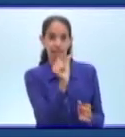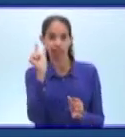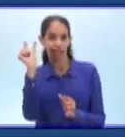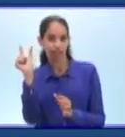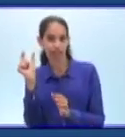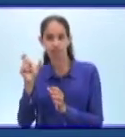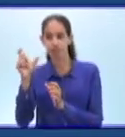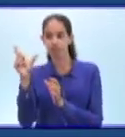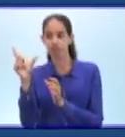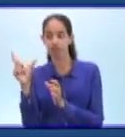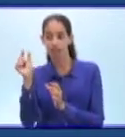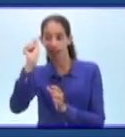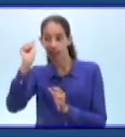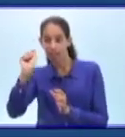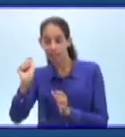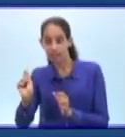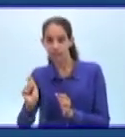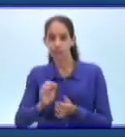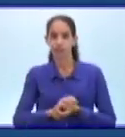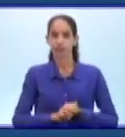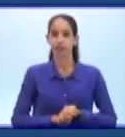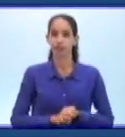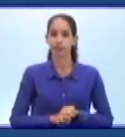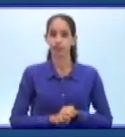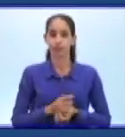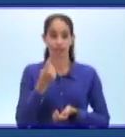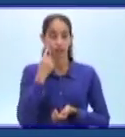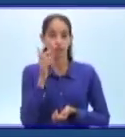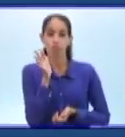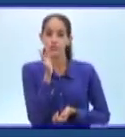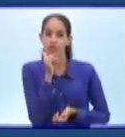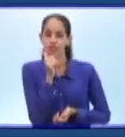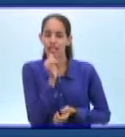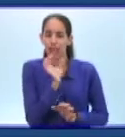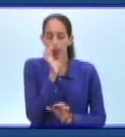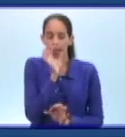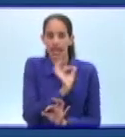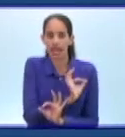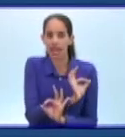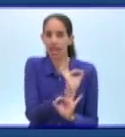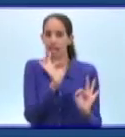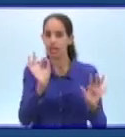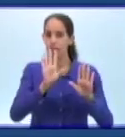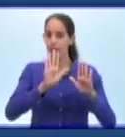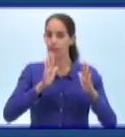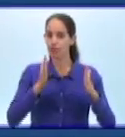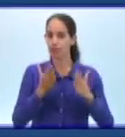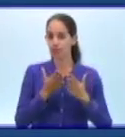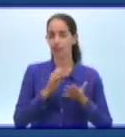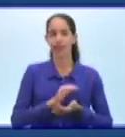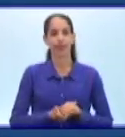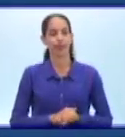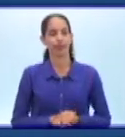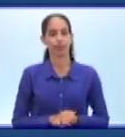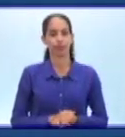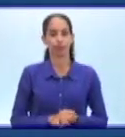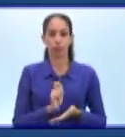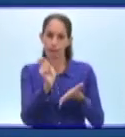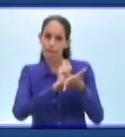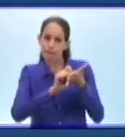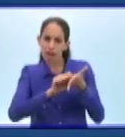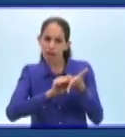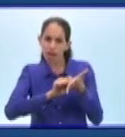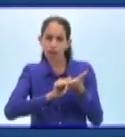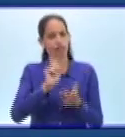lo haga en su libreta, es el reflejo de que usted ha madurado sus ideas, por tanto y demás, no tiene que borrar, borrar y